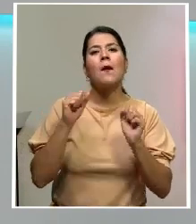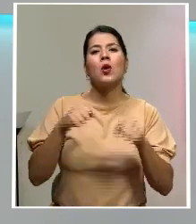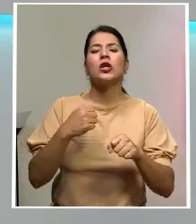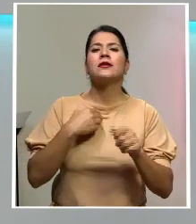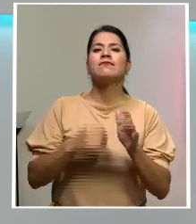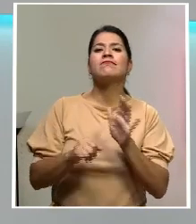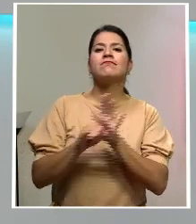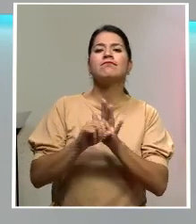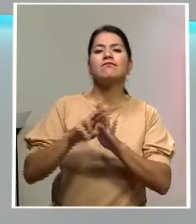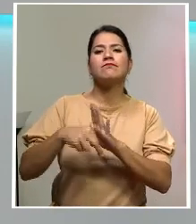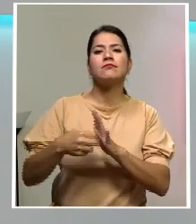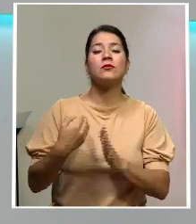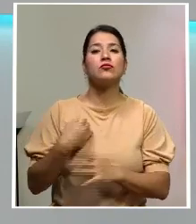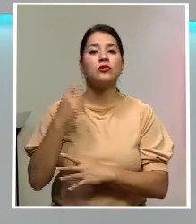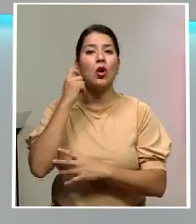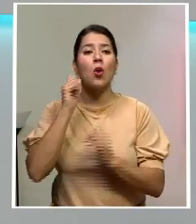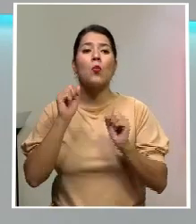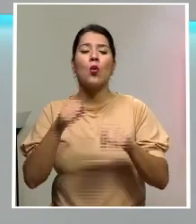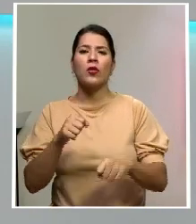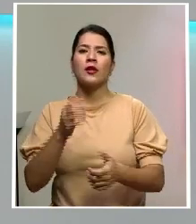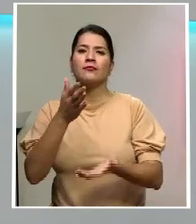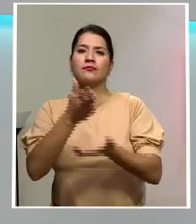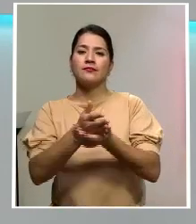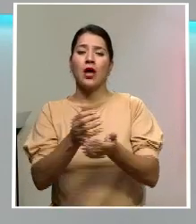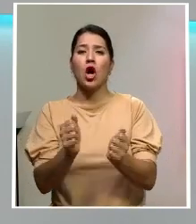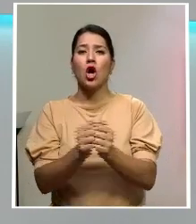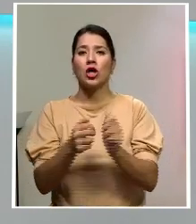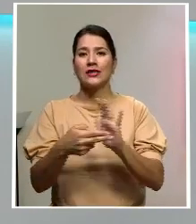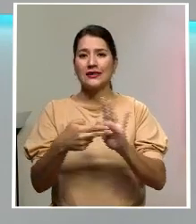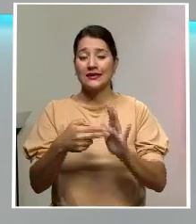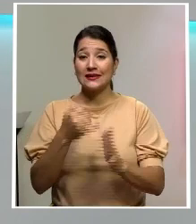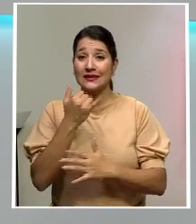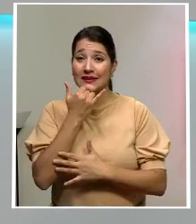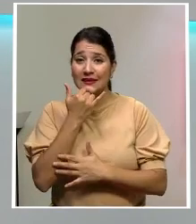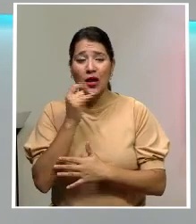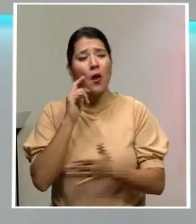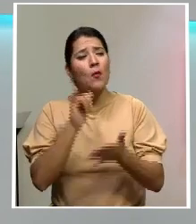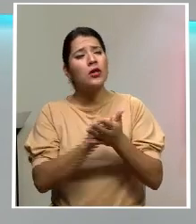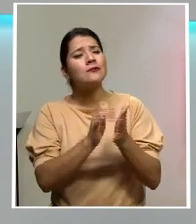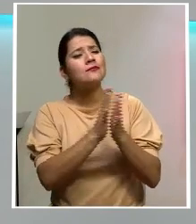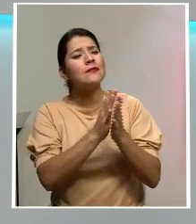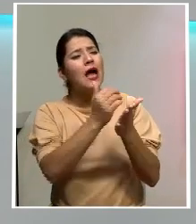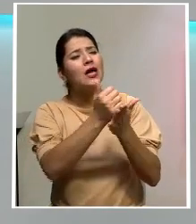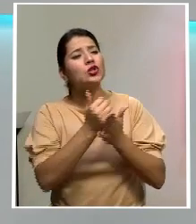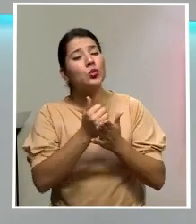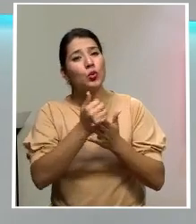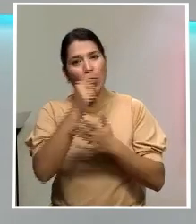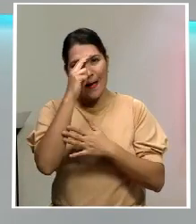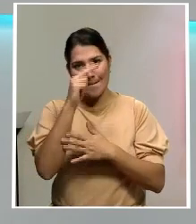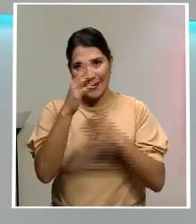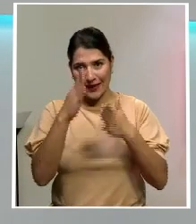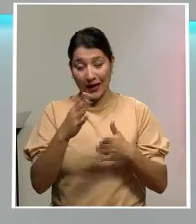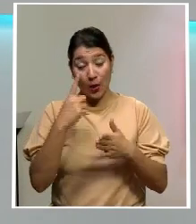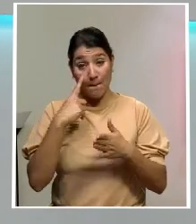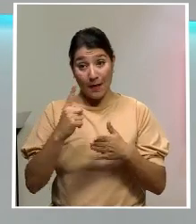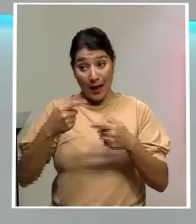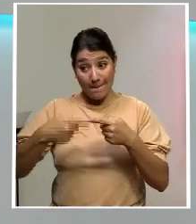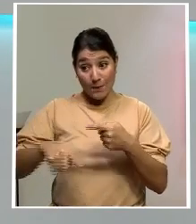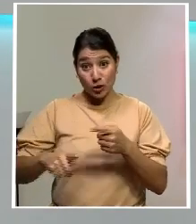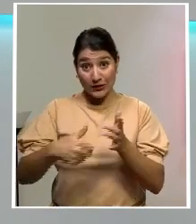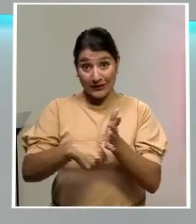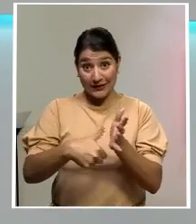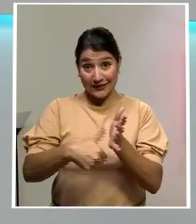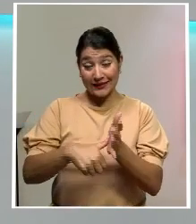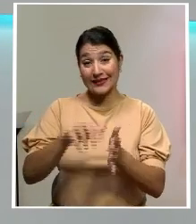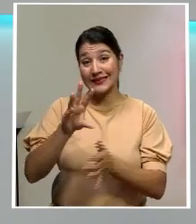vencer estereotipos. Para ello, buscan el voto de los mexicanos en las elecciones del próximo 6 de junio,